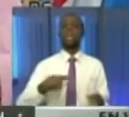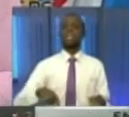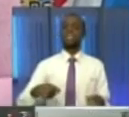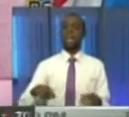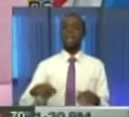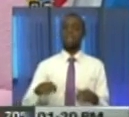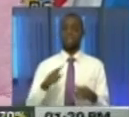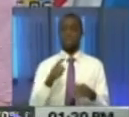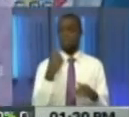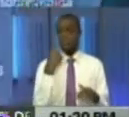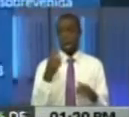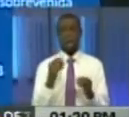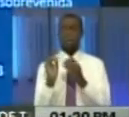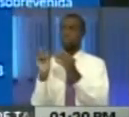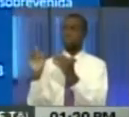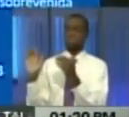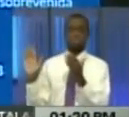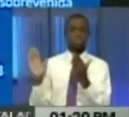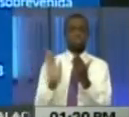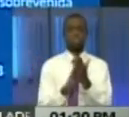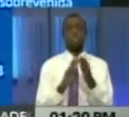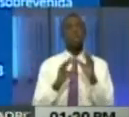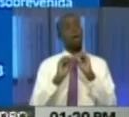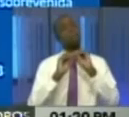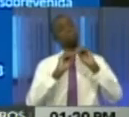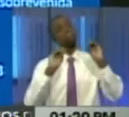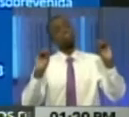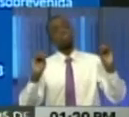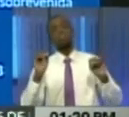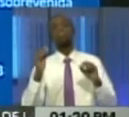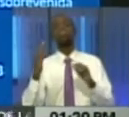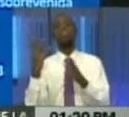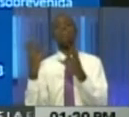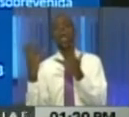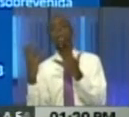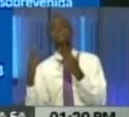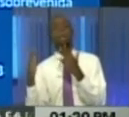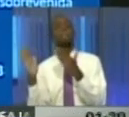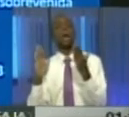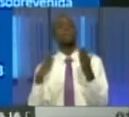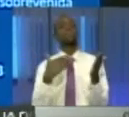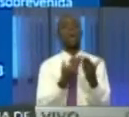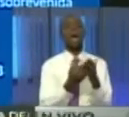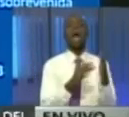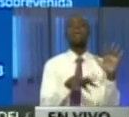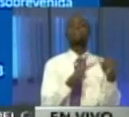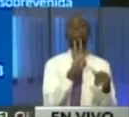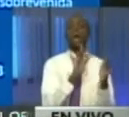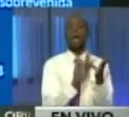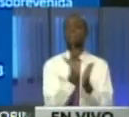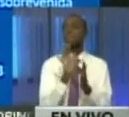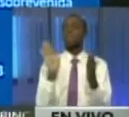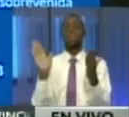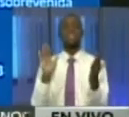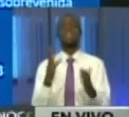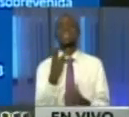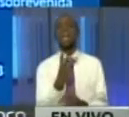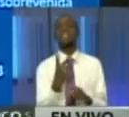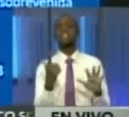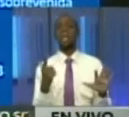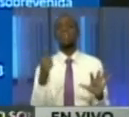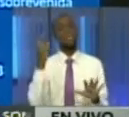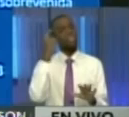días, lo pueden contar, desde el momento de la convocatoria, el 9 de marzo hasta el 14 de abril, 37 días. Ahí es